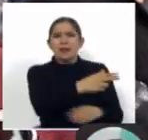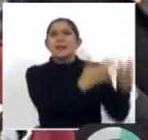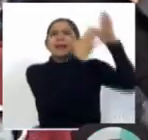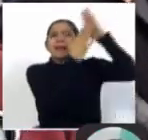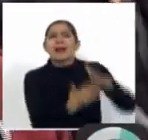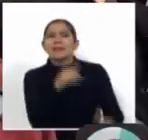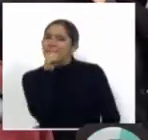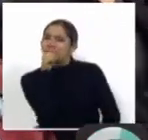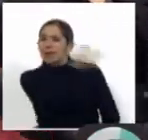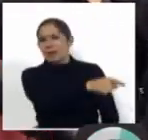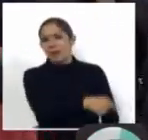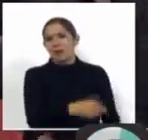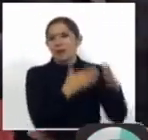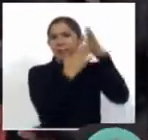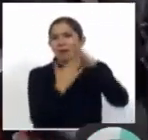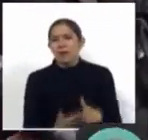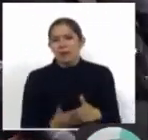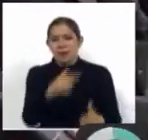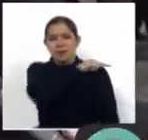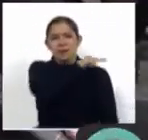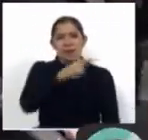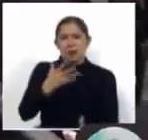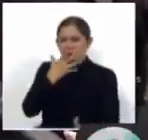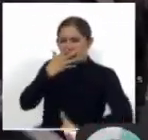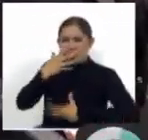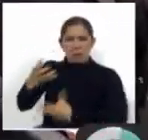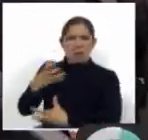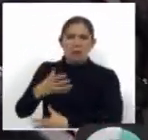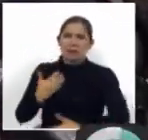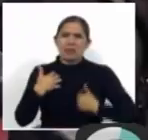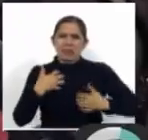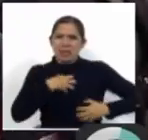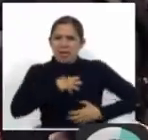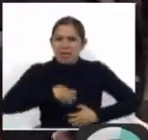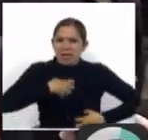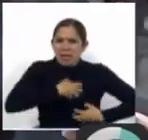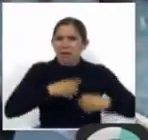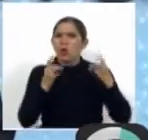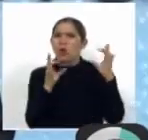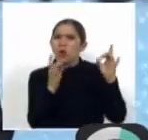racistas discriminadores que llevan el odio y el resentimiento.